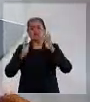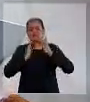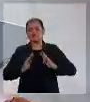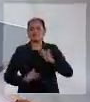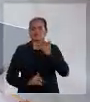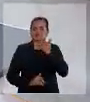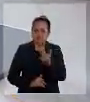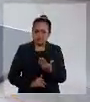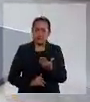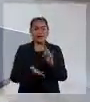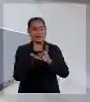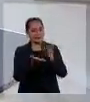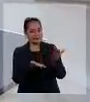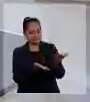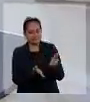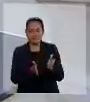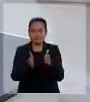Carlos.